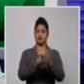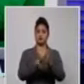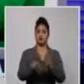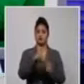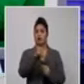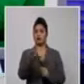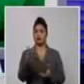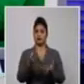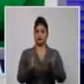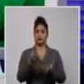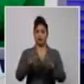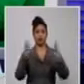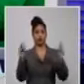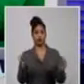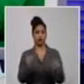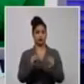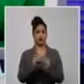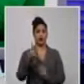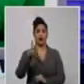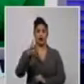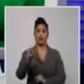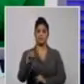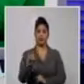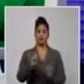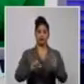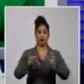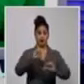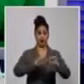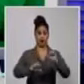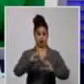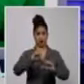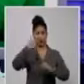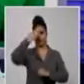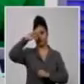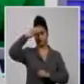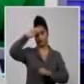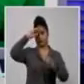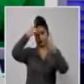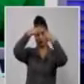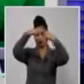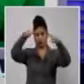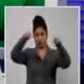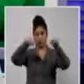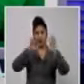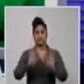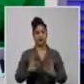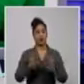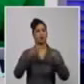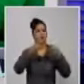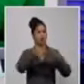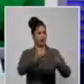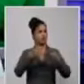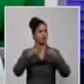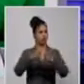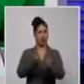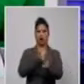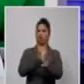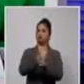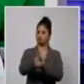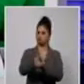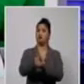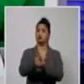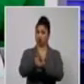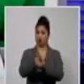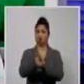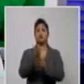más con el de Cienfuegos y realmente con una terminación de mucha calidad, como han sido